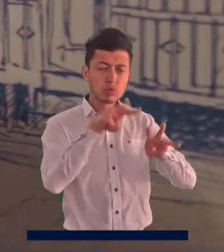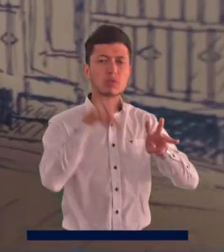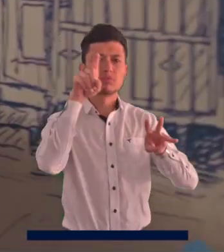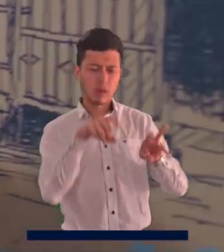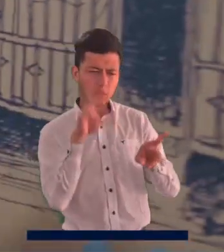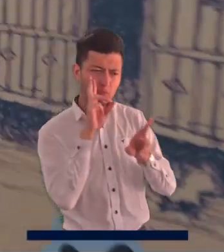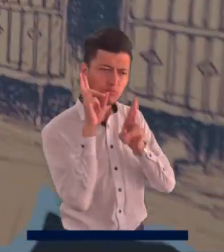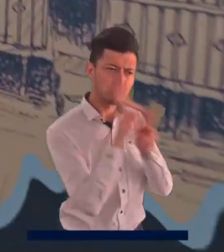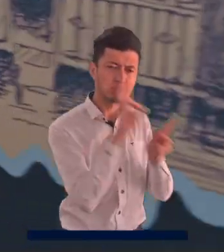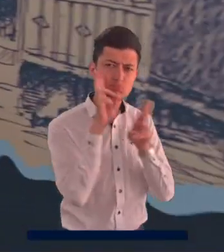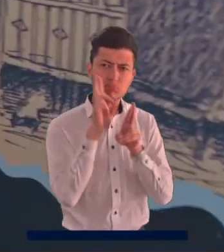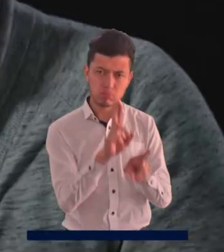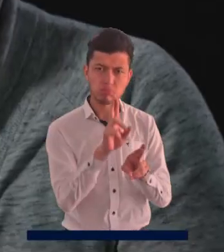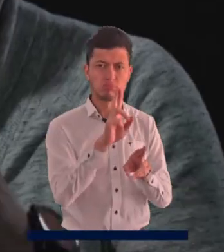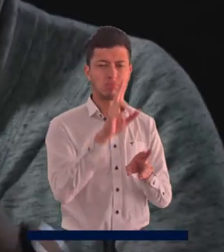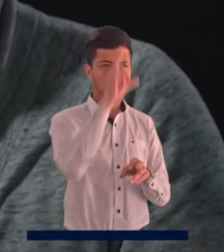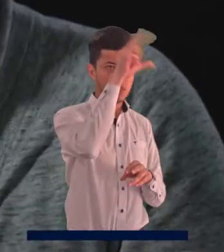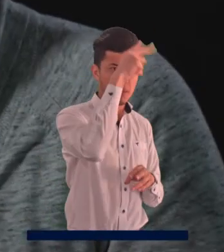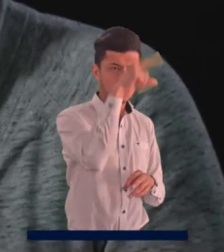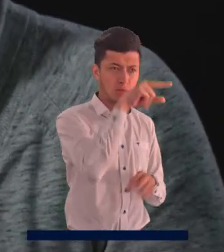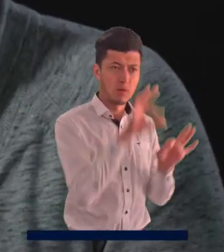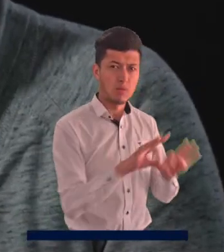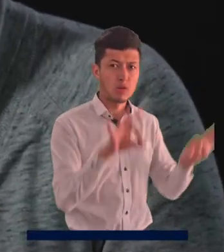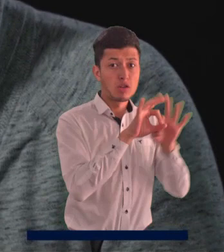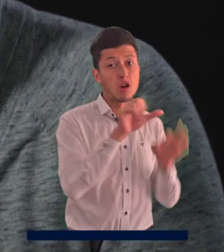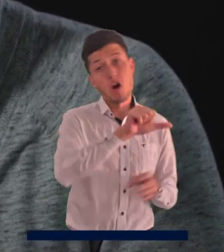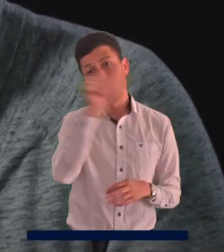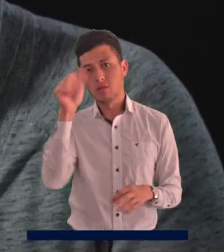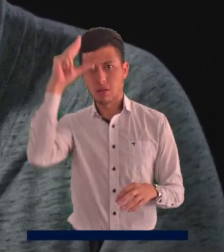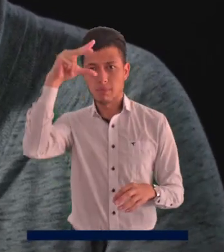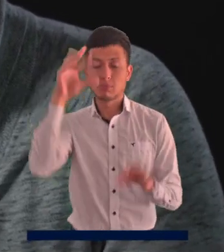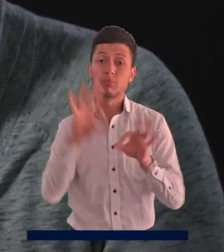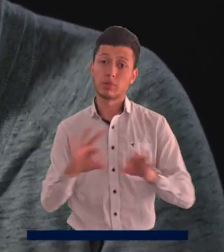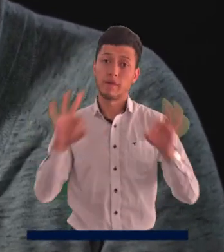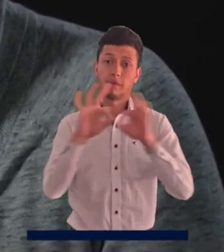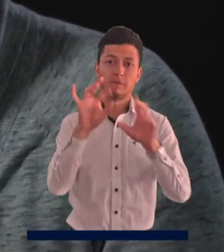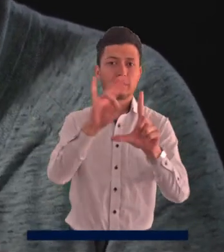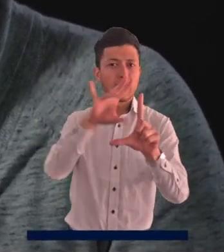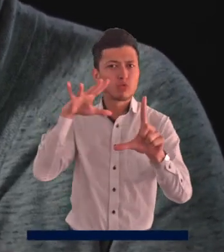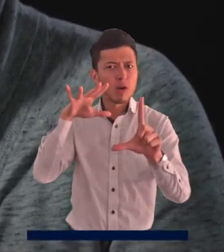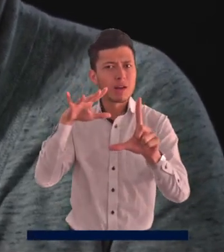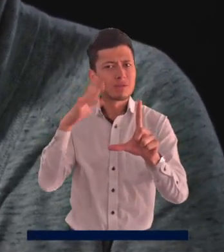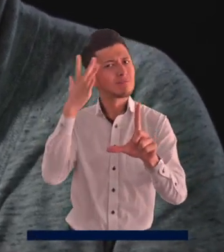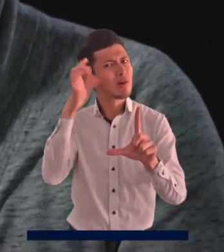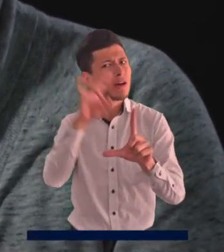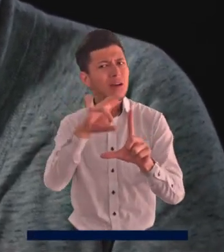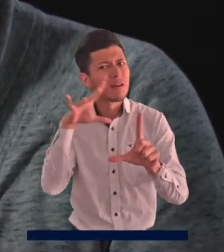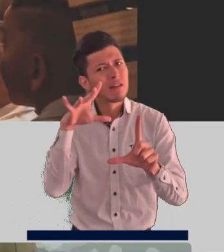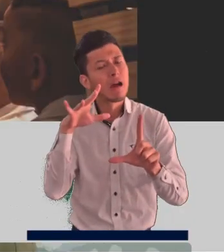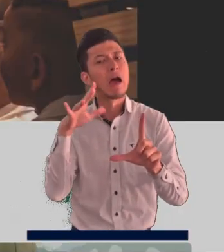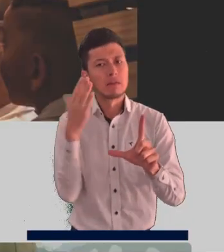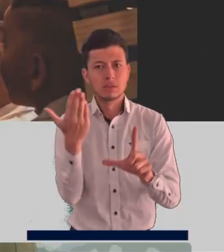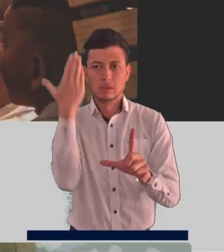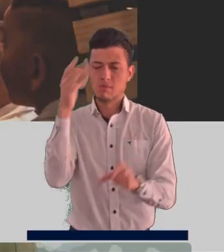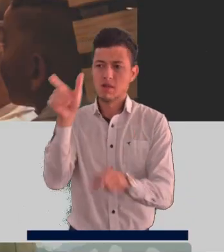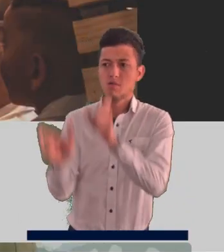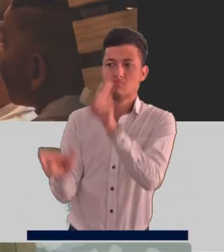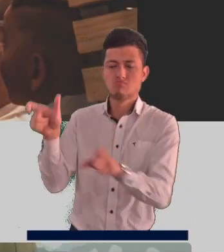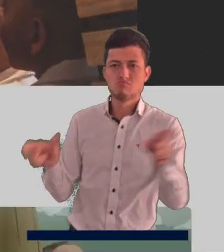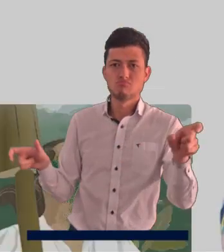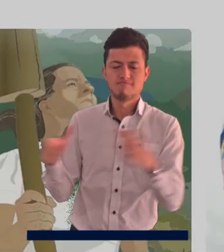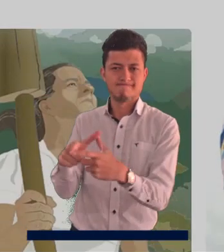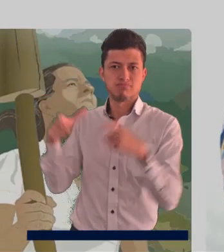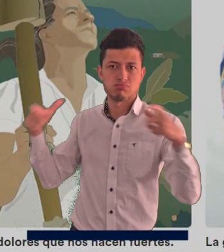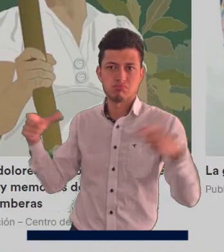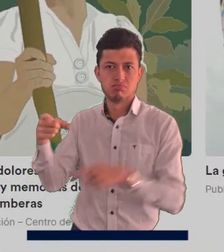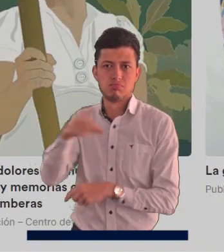también tengan una presencia territorial. Pero otra dimensión que es fundamental es la dimensión virtual. ¿Por qué? Porque la dimensión virtual le posibilita a